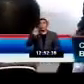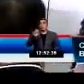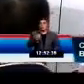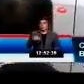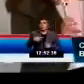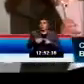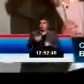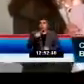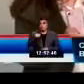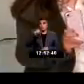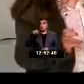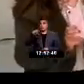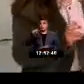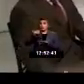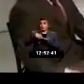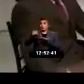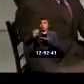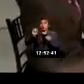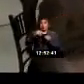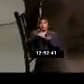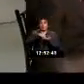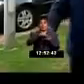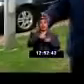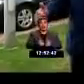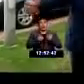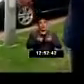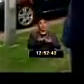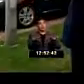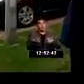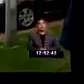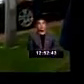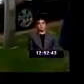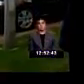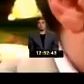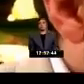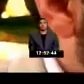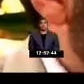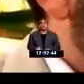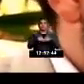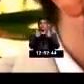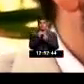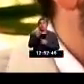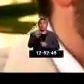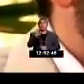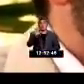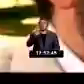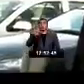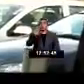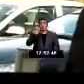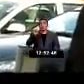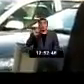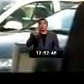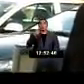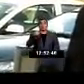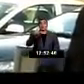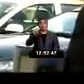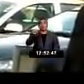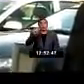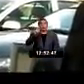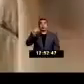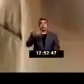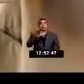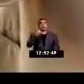a conocer si califica o descalifica esa candidatura. En tanto, el binomio del movimiento Creo, conformado por Guillermo